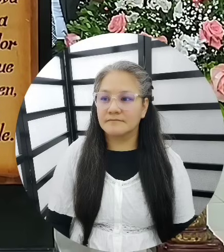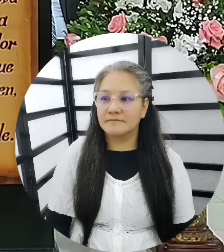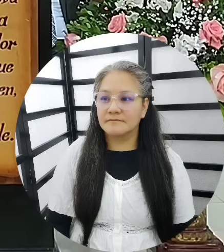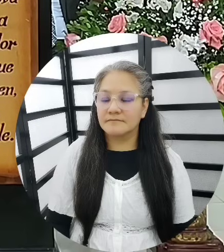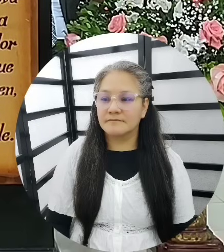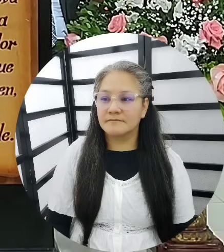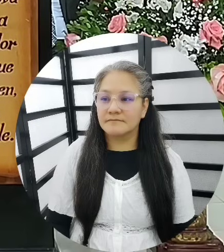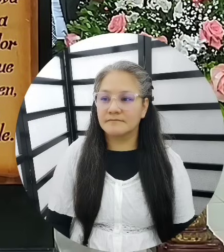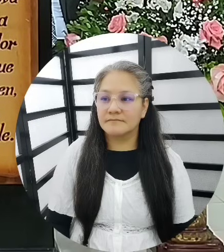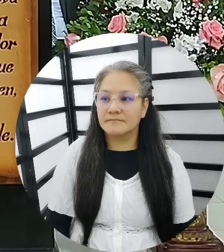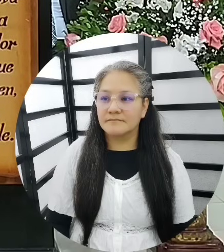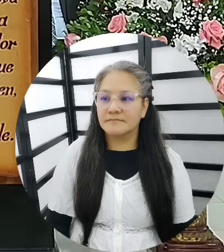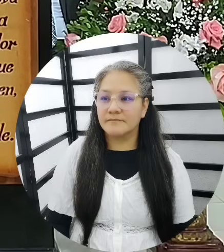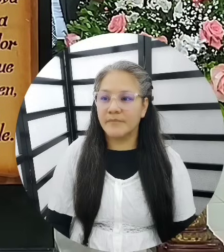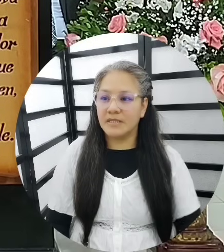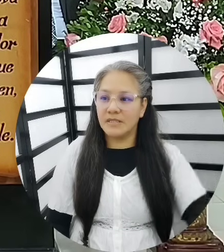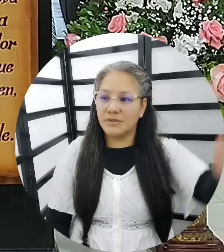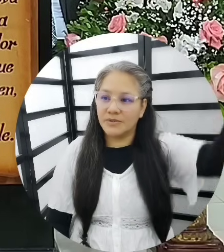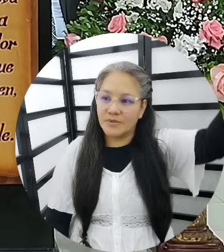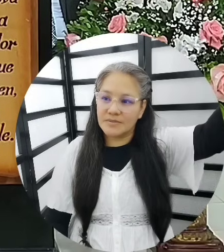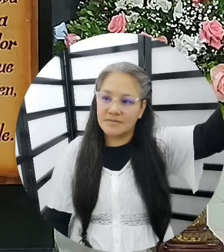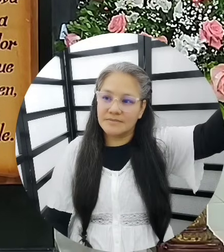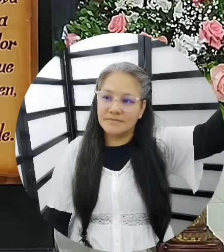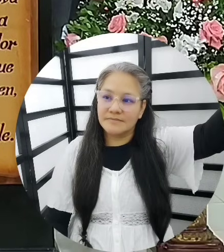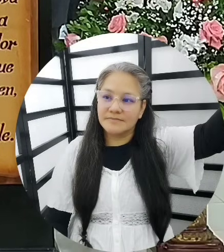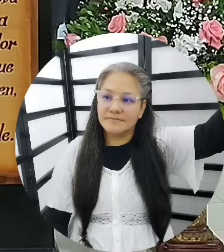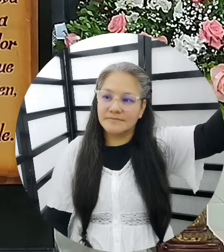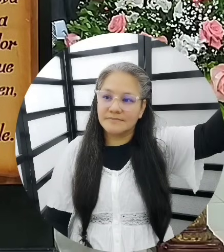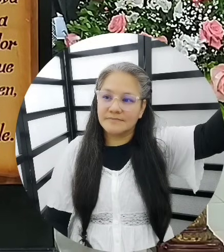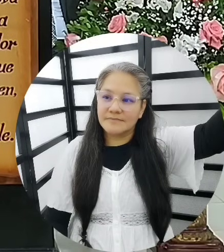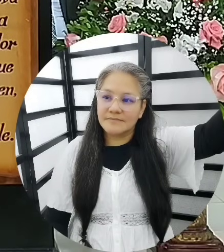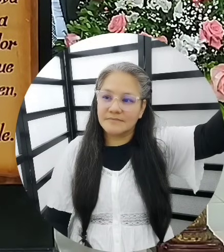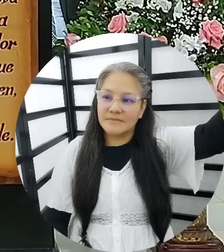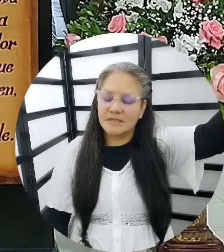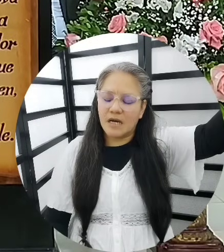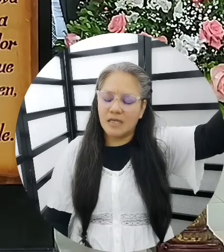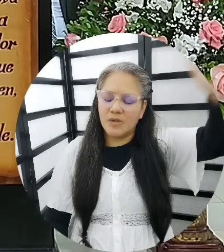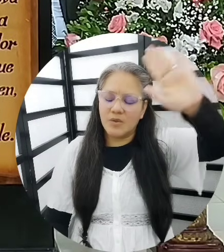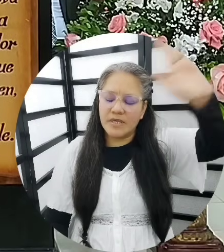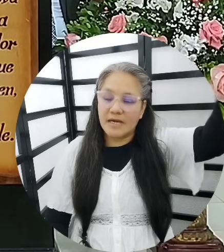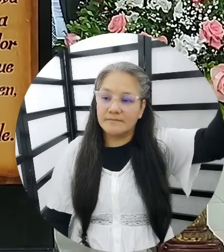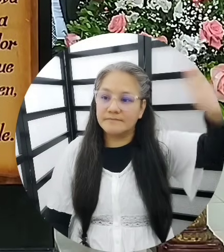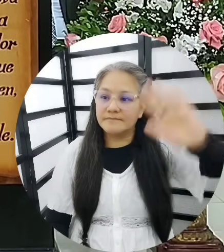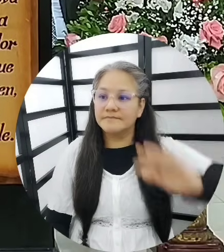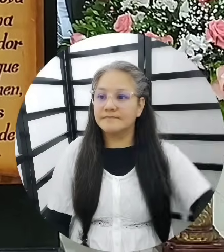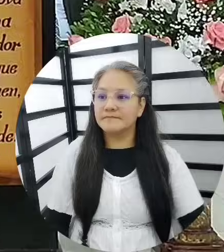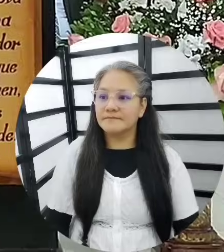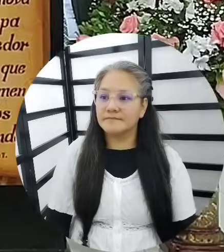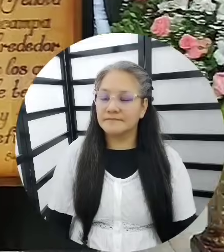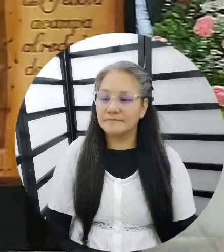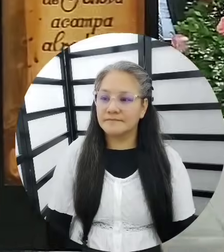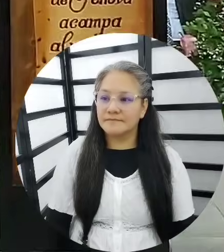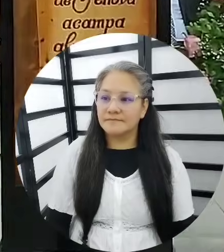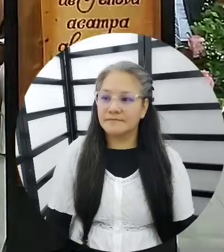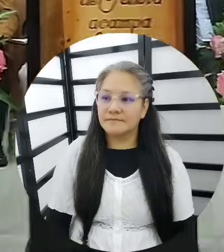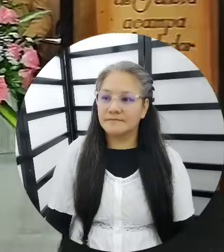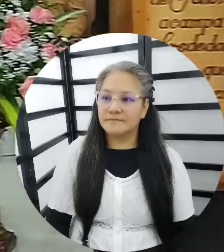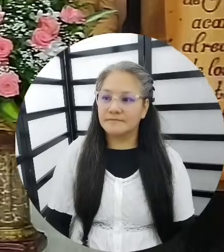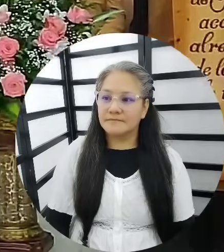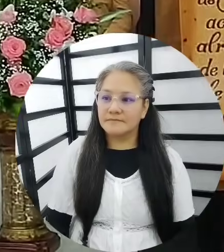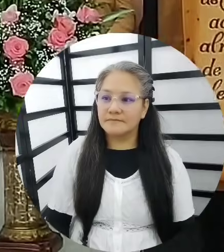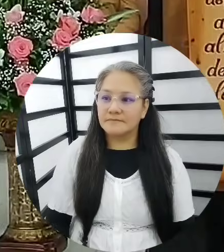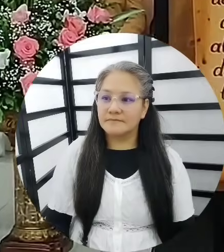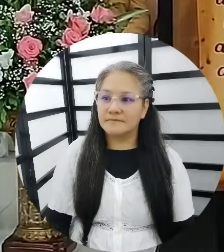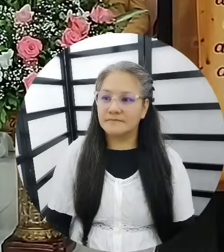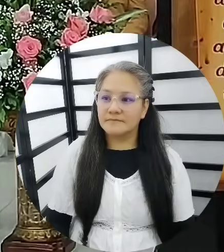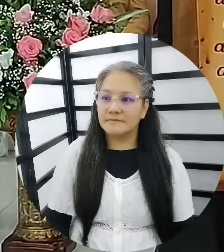5 meses más. Volví otra vez por 4 meses más. Traje muchachos que me acompañaron, que hoy son misioneros. Uno de